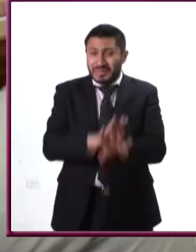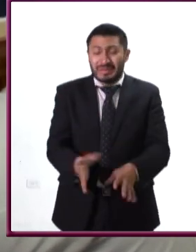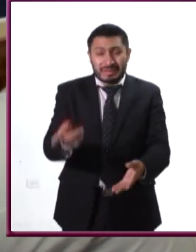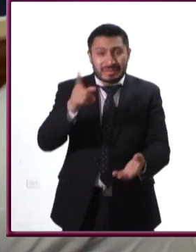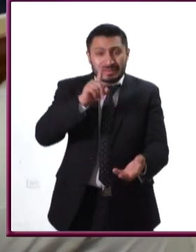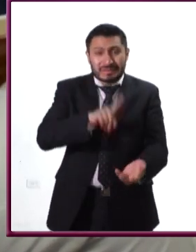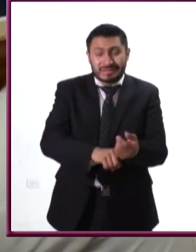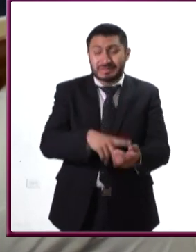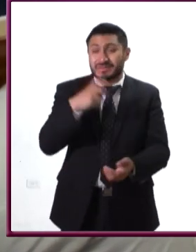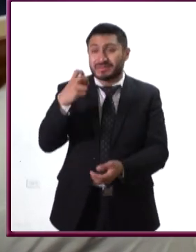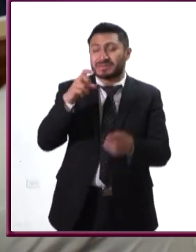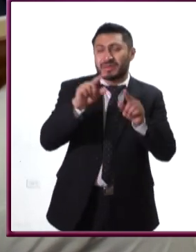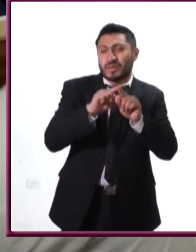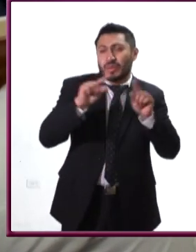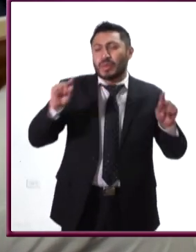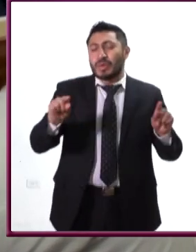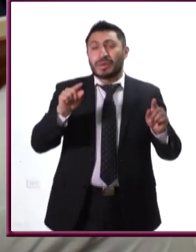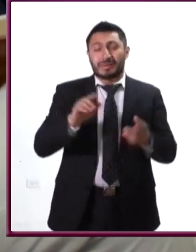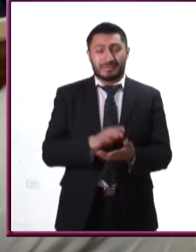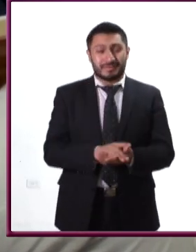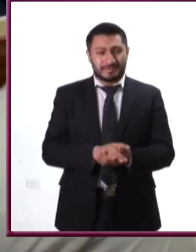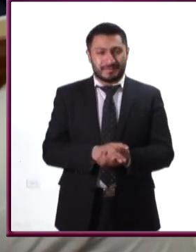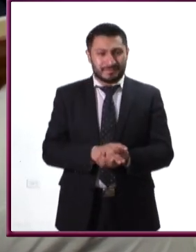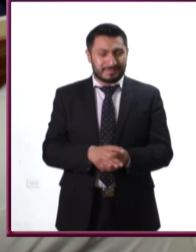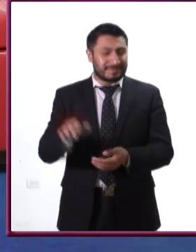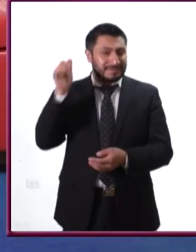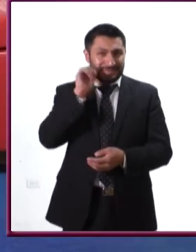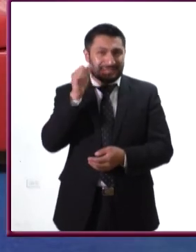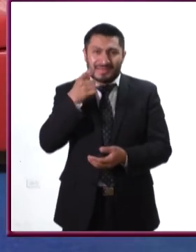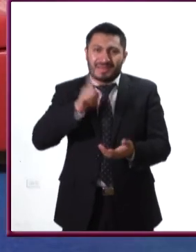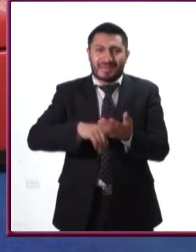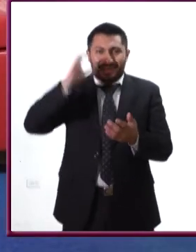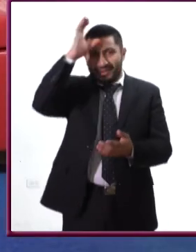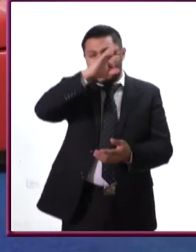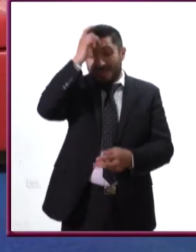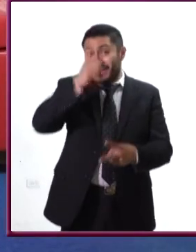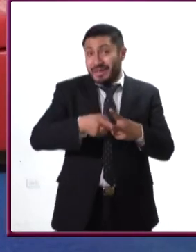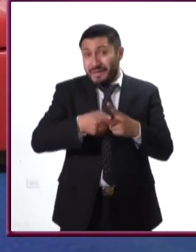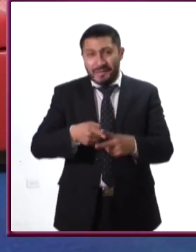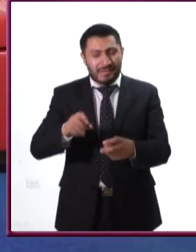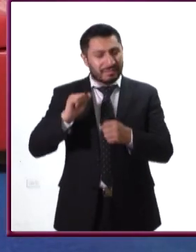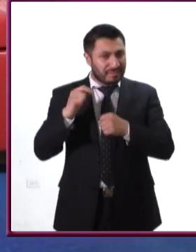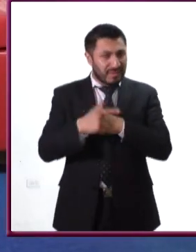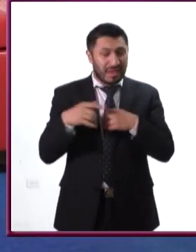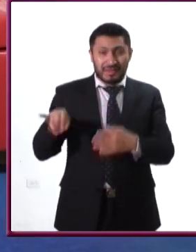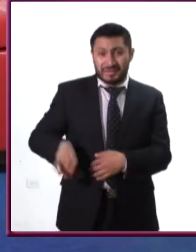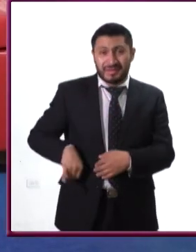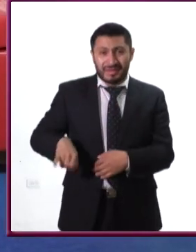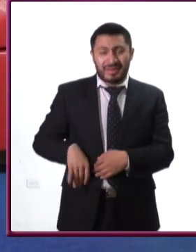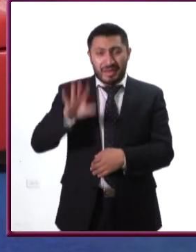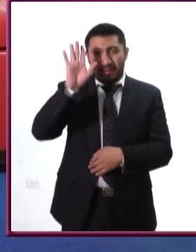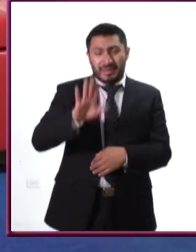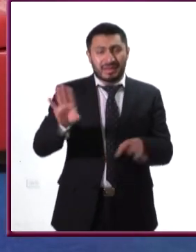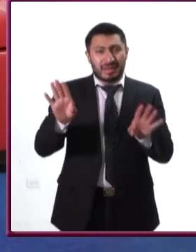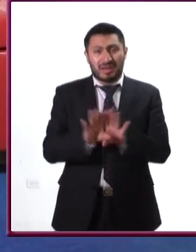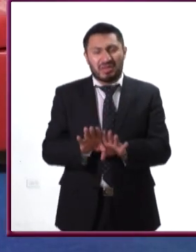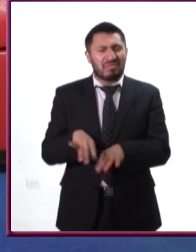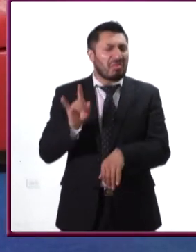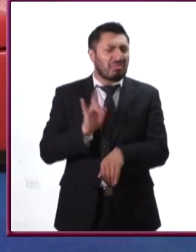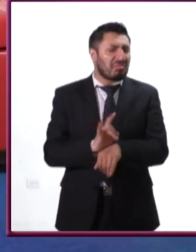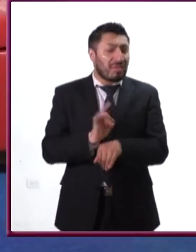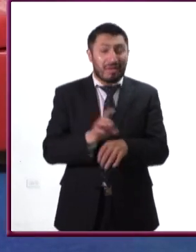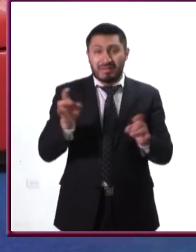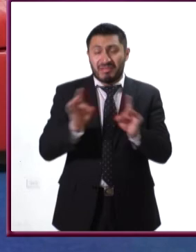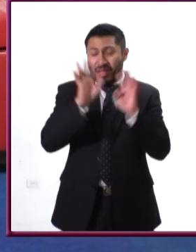hay muchísima información encriptada en esa pequeña frase, ¿no? Como siempre ocurre en ciencia y en matemáticas, algo pequeñito que